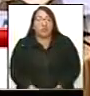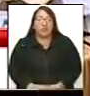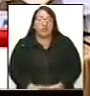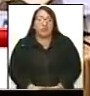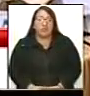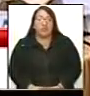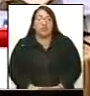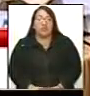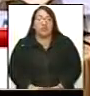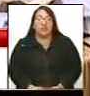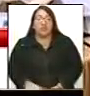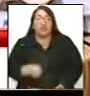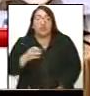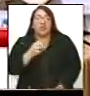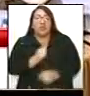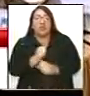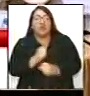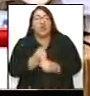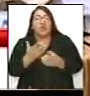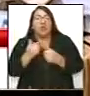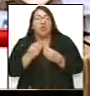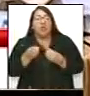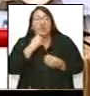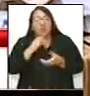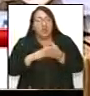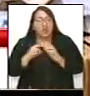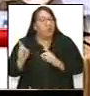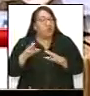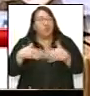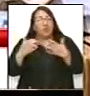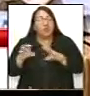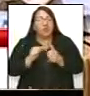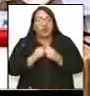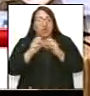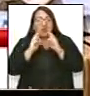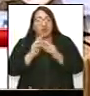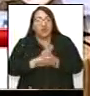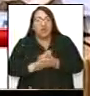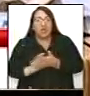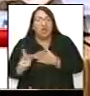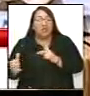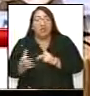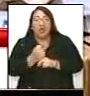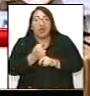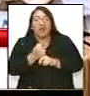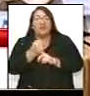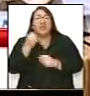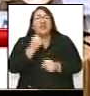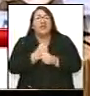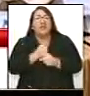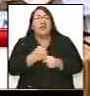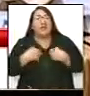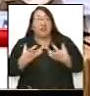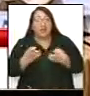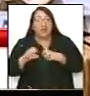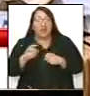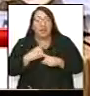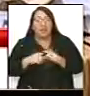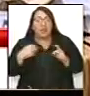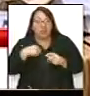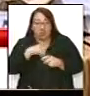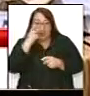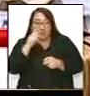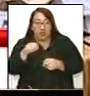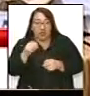se implementan las acciones como está, no se logran los resultados y no se alcanzan las metas establecidas. Y lo que estamos viendo